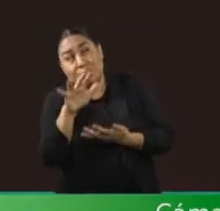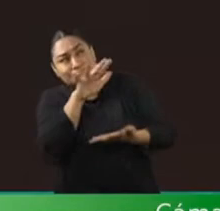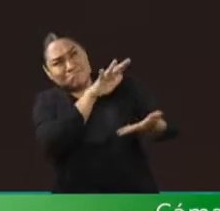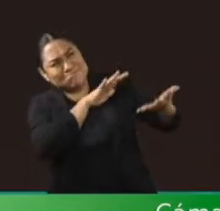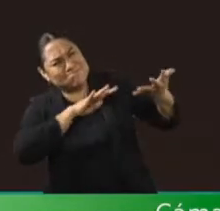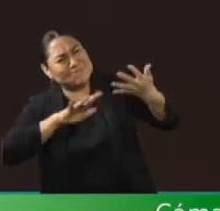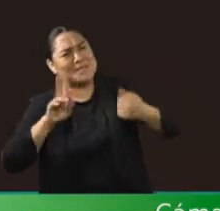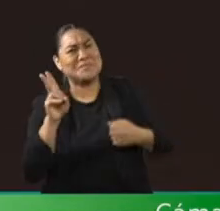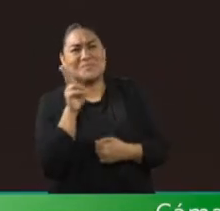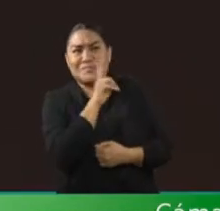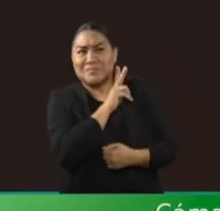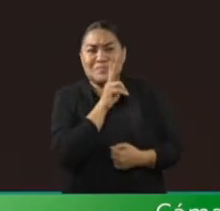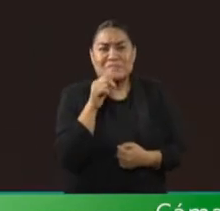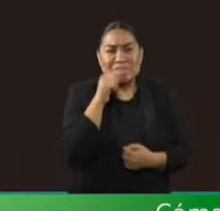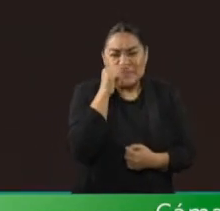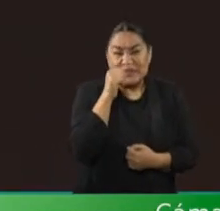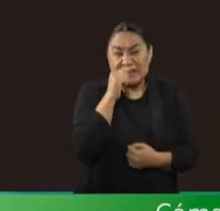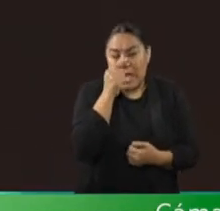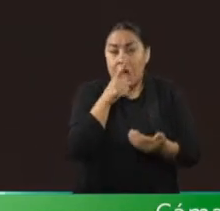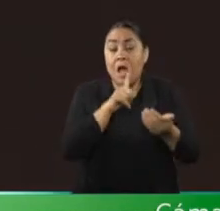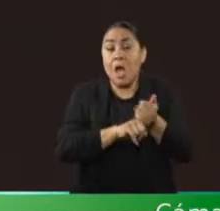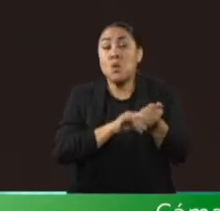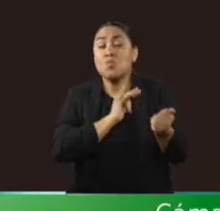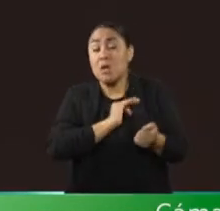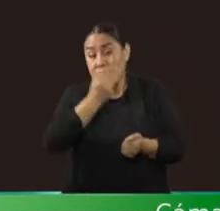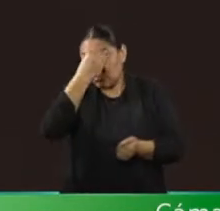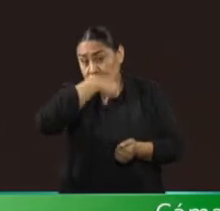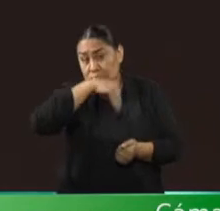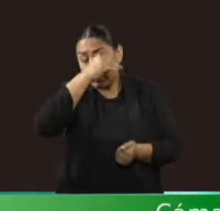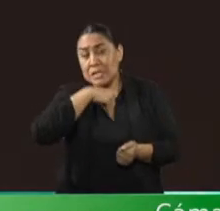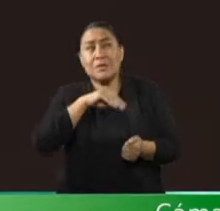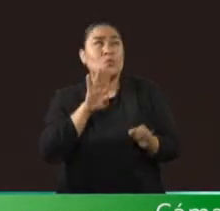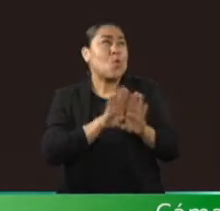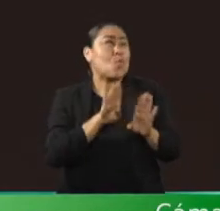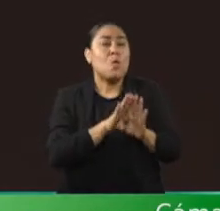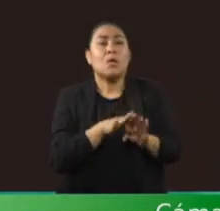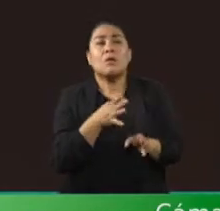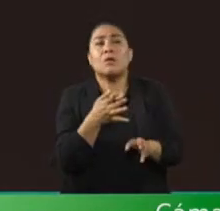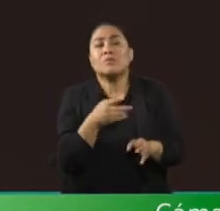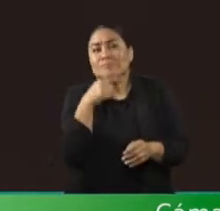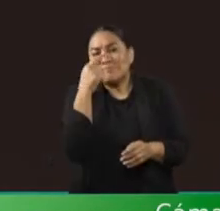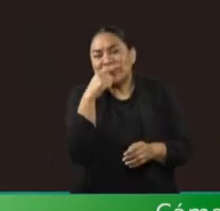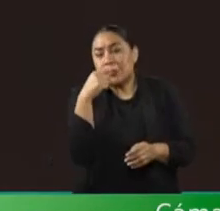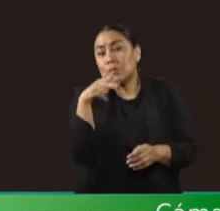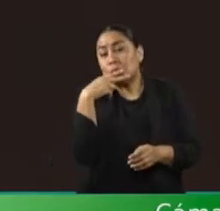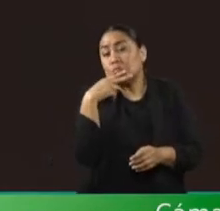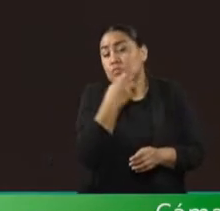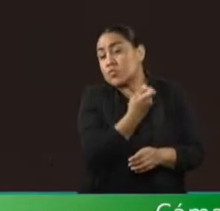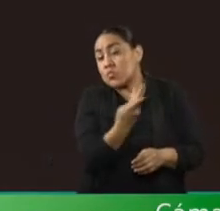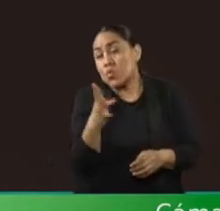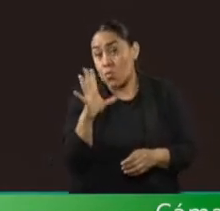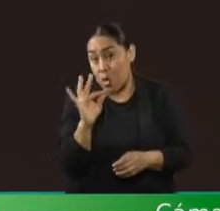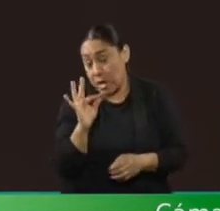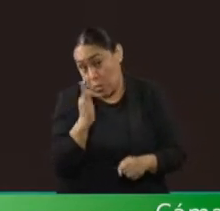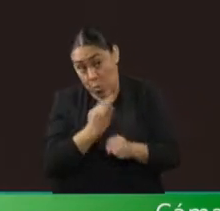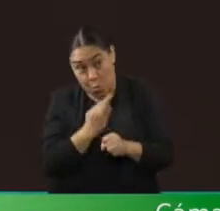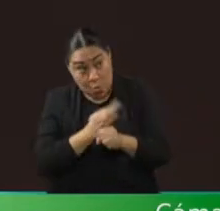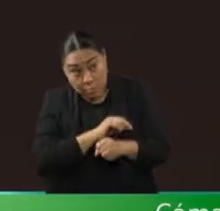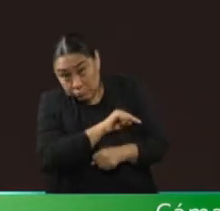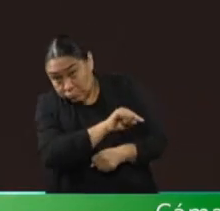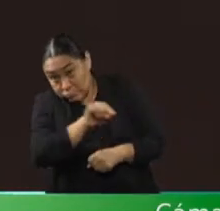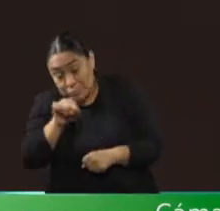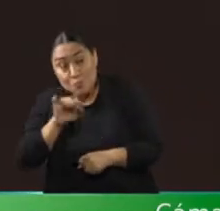ambiental implica consumir aproximadamente 40 cigarrillos y un día cualquiera como hoy, todos ya nos echamos aproximadamente